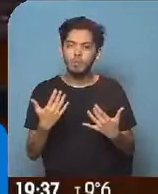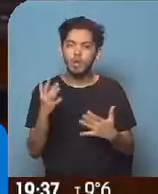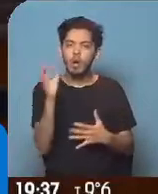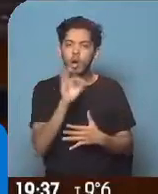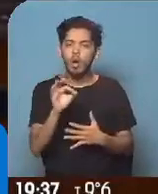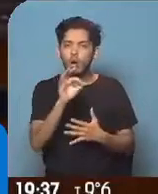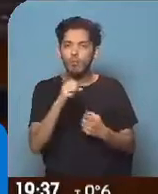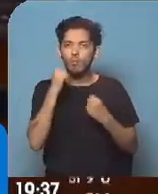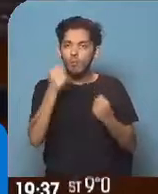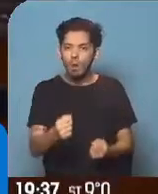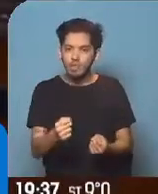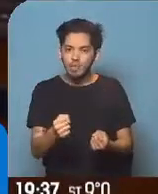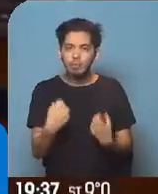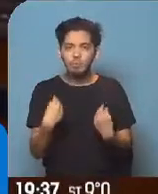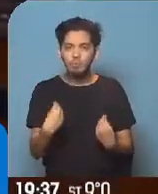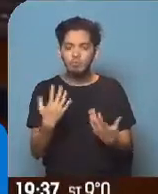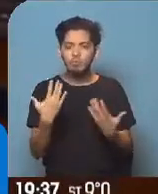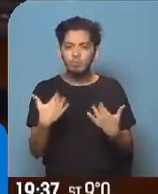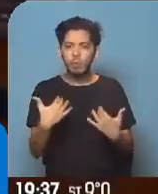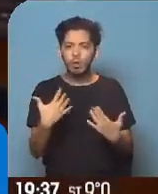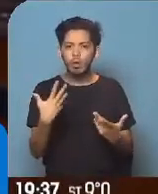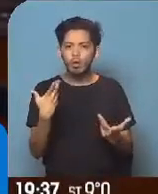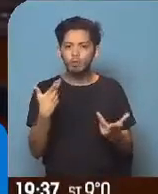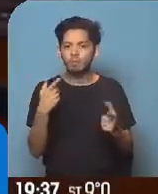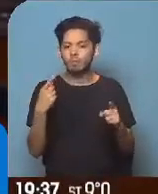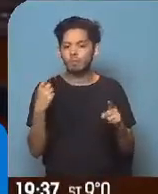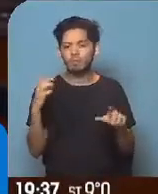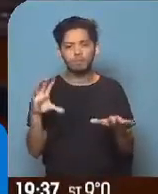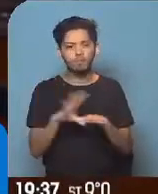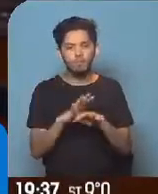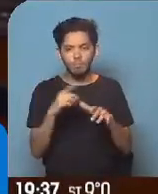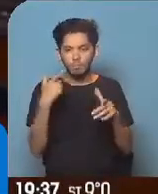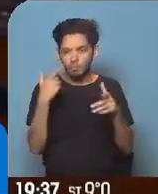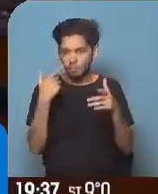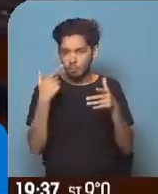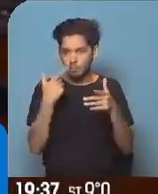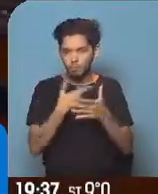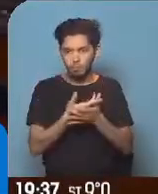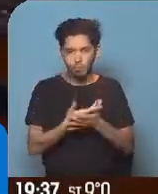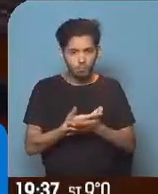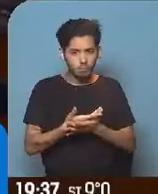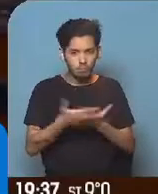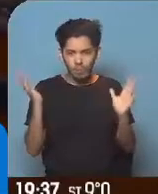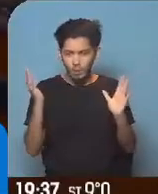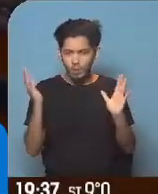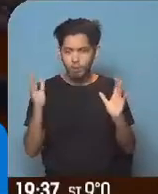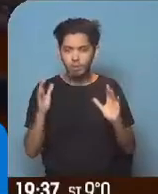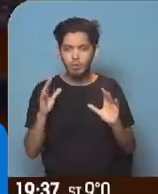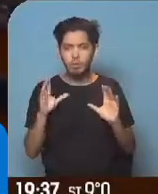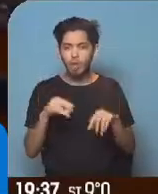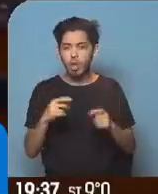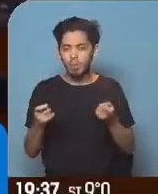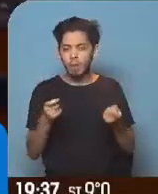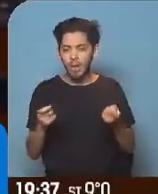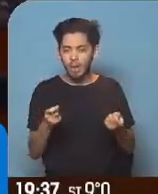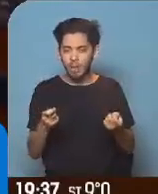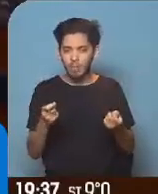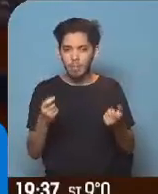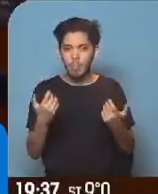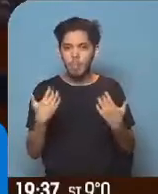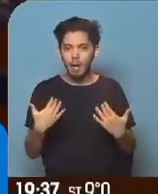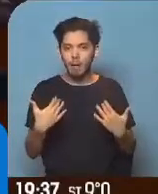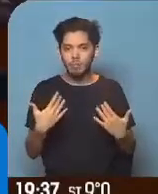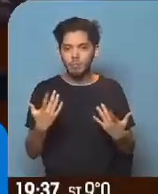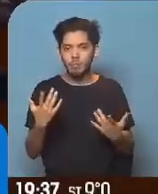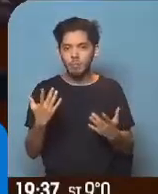la fuerza como para poner de manifiesto todas las desviaciones y por lo tanto las posibilidades